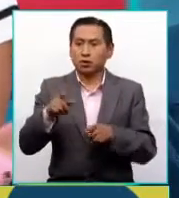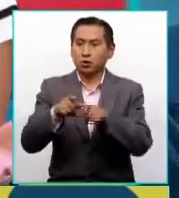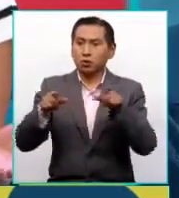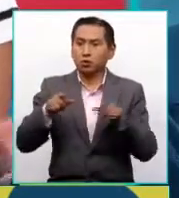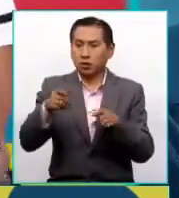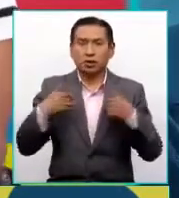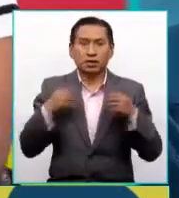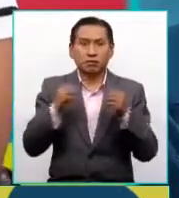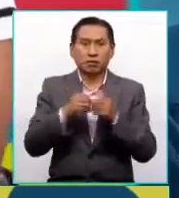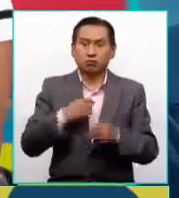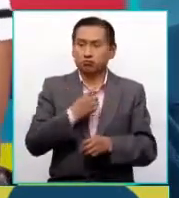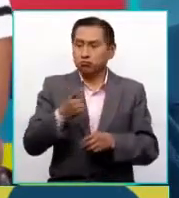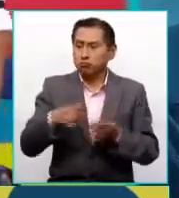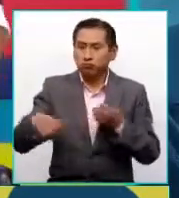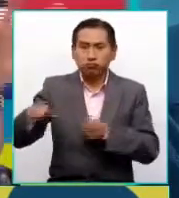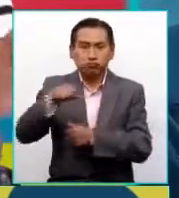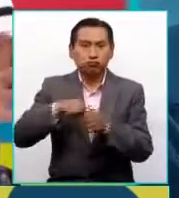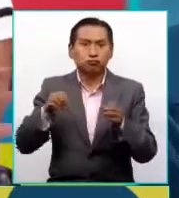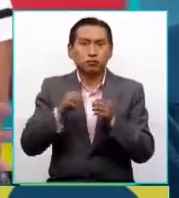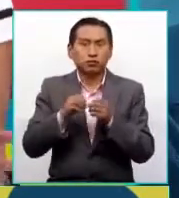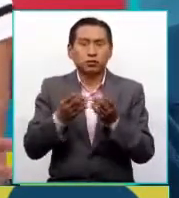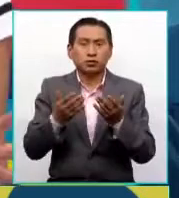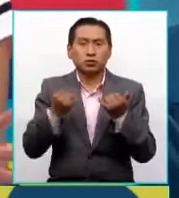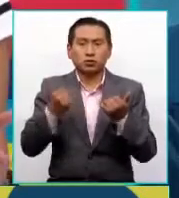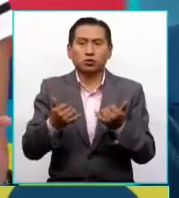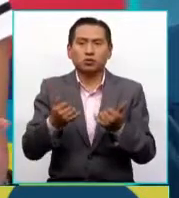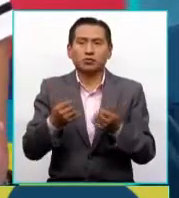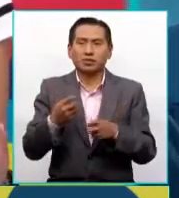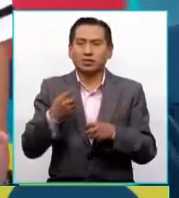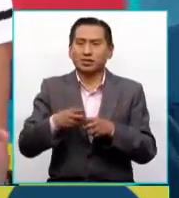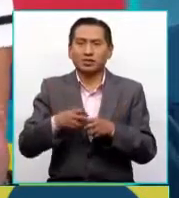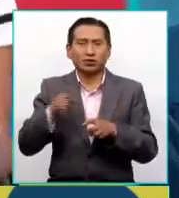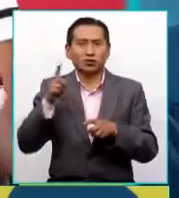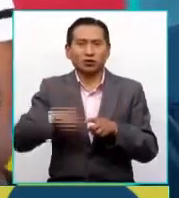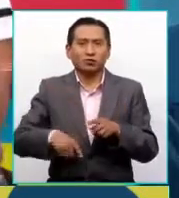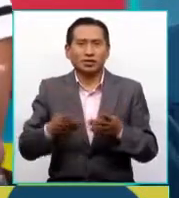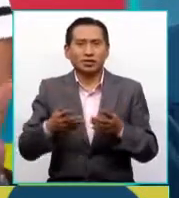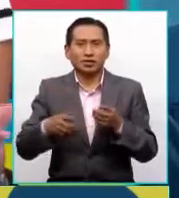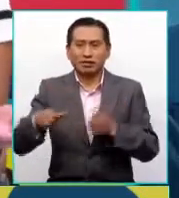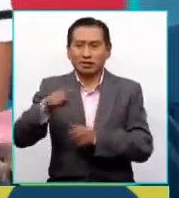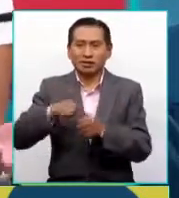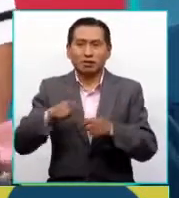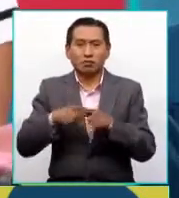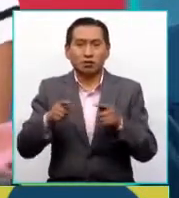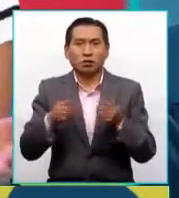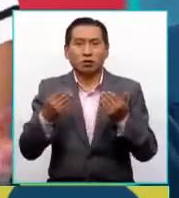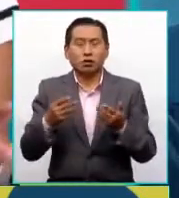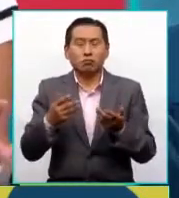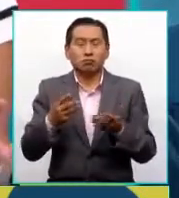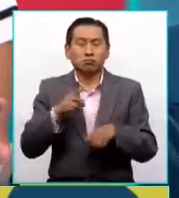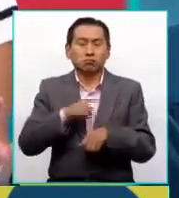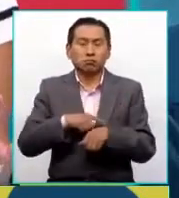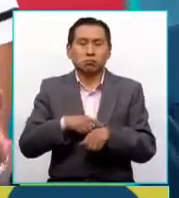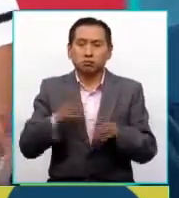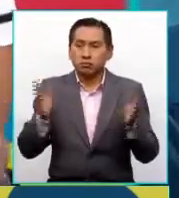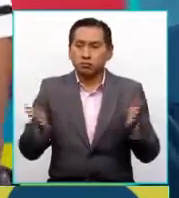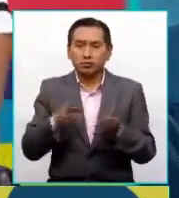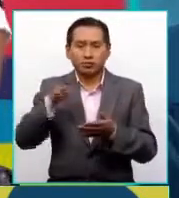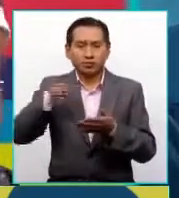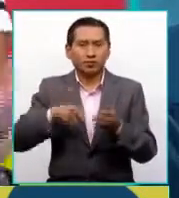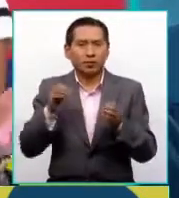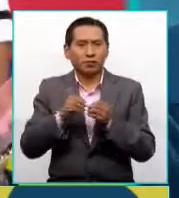donde también puedes compartir con otras personas. Bueno, hoy no es un buen momento para compartir mucho, pero es una manera también de incentivar